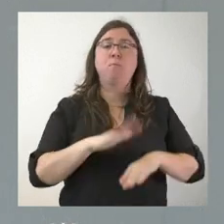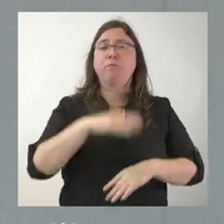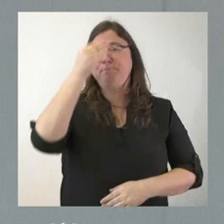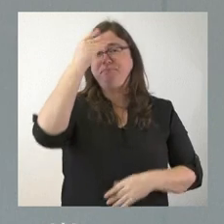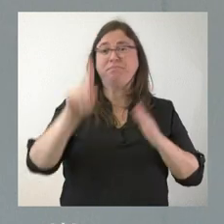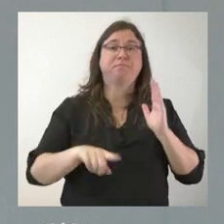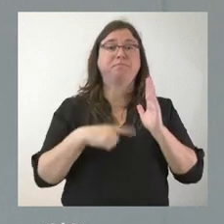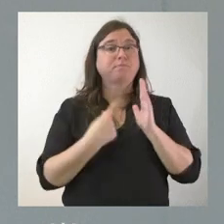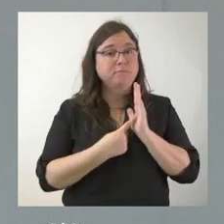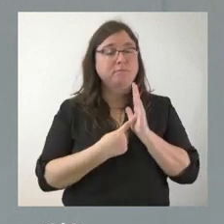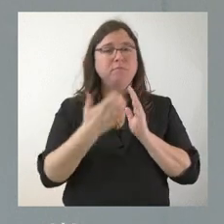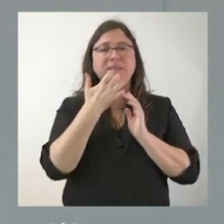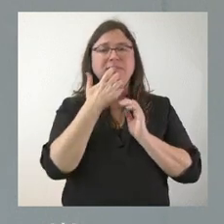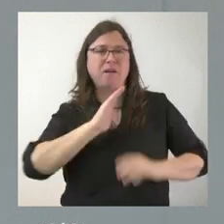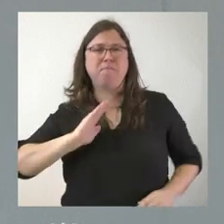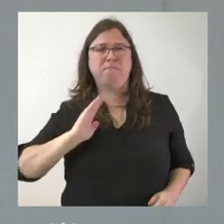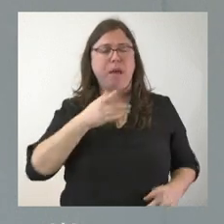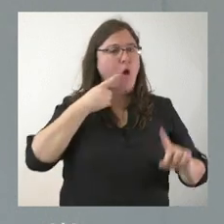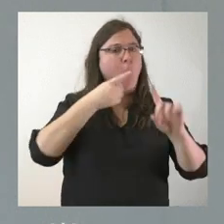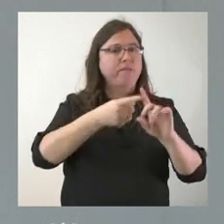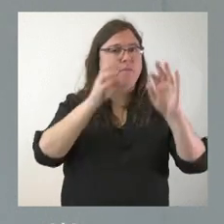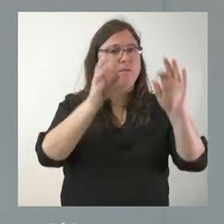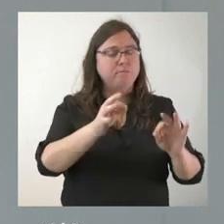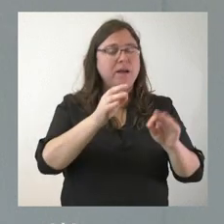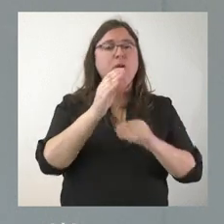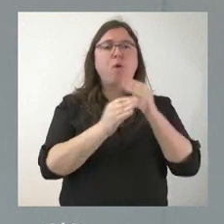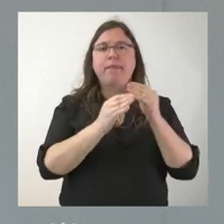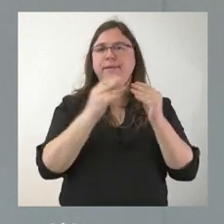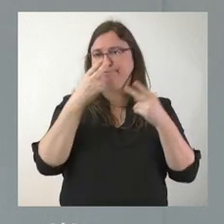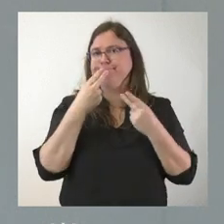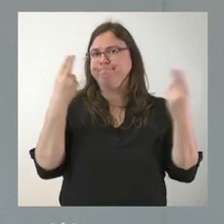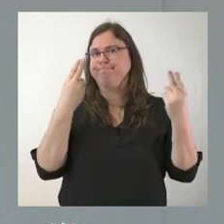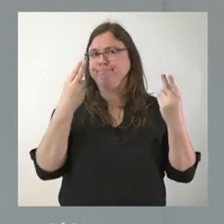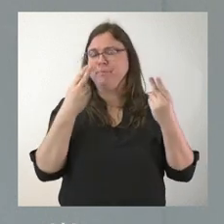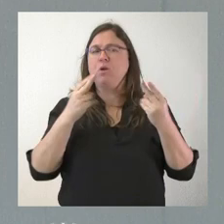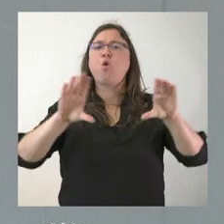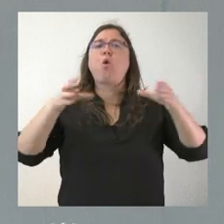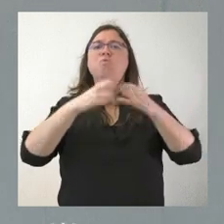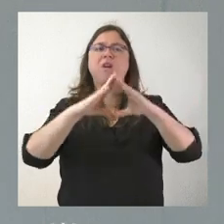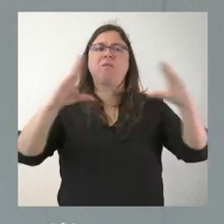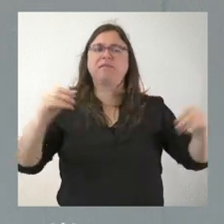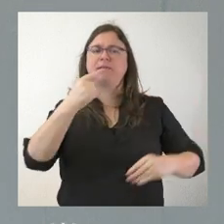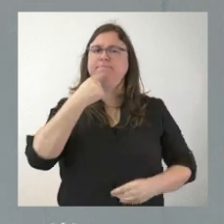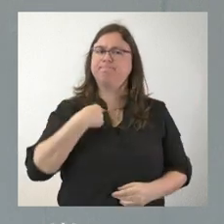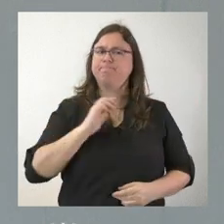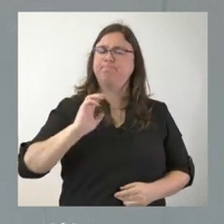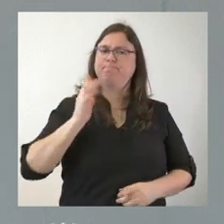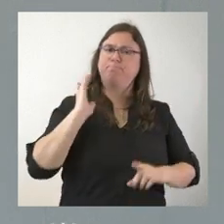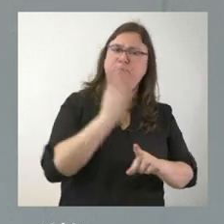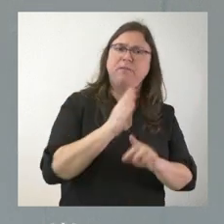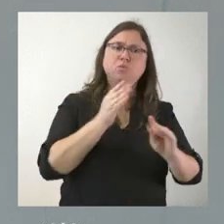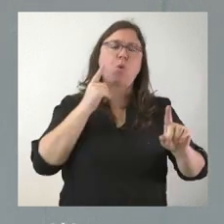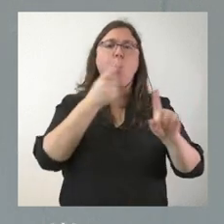esta ley en la medida en que perjudica sus objetivos y así lo ha señalado públicamente la comunidad Universitaria perjudica mucho de los objetivos que